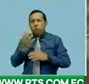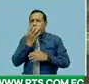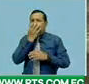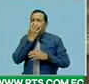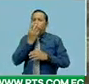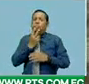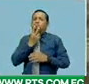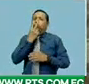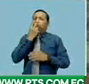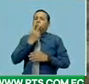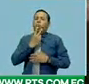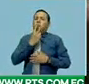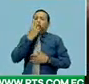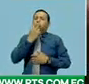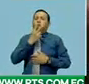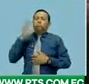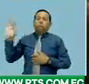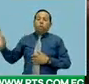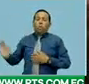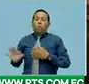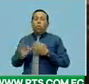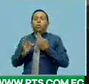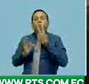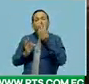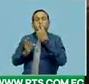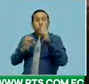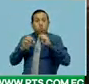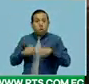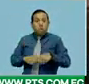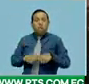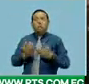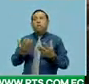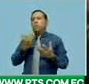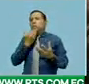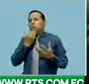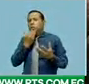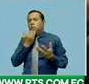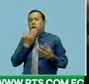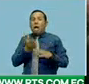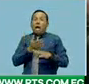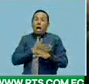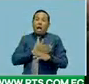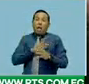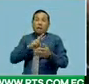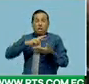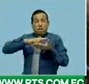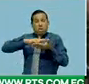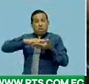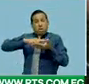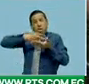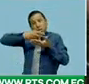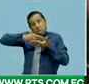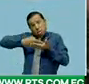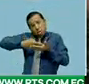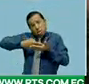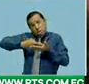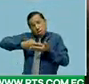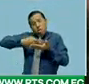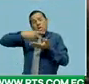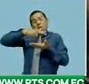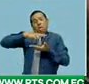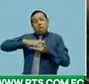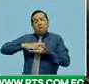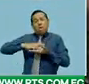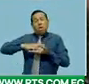cuidados intensivos. Para el traslado era un procedimiento de que primero estaba boca abajo, luego había que ponerlo boca arriba, y